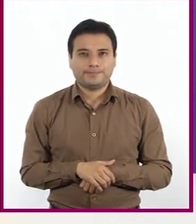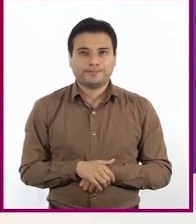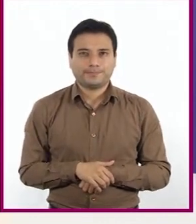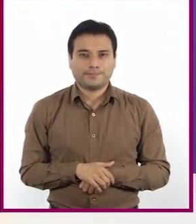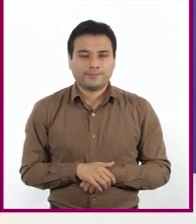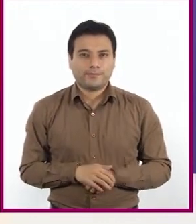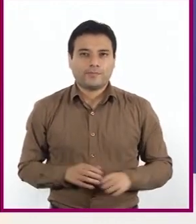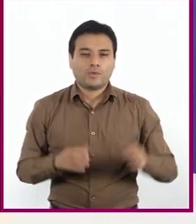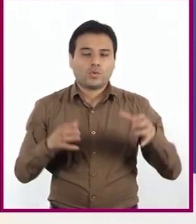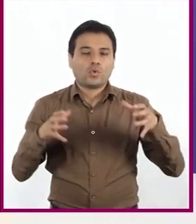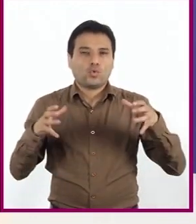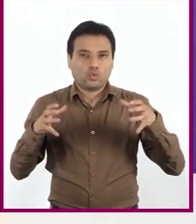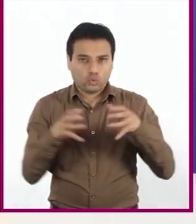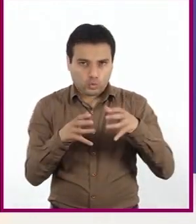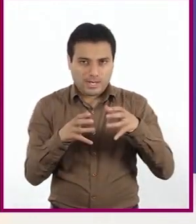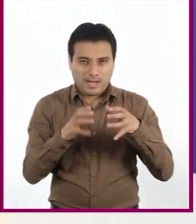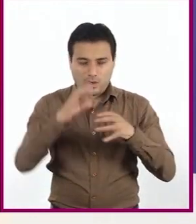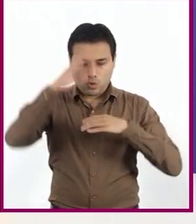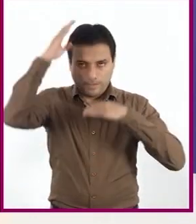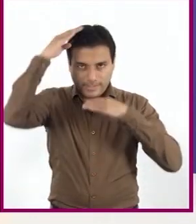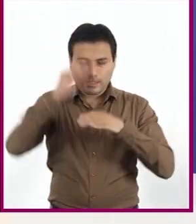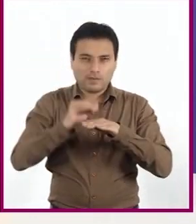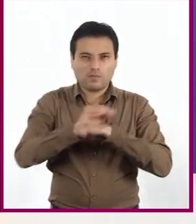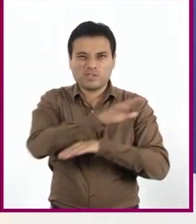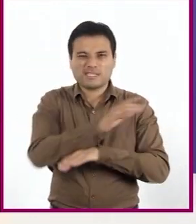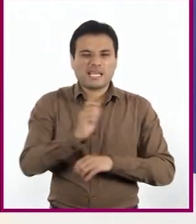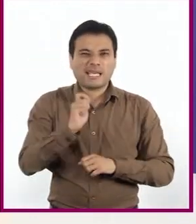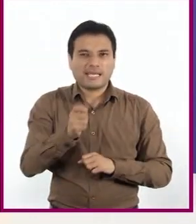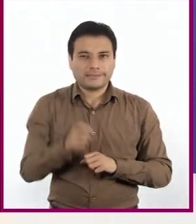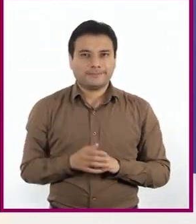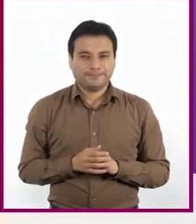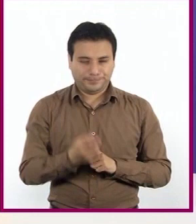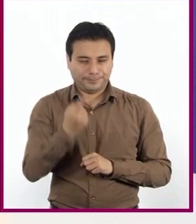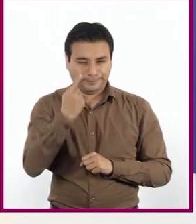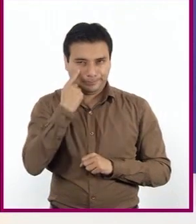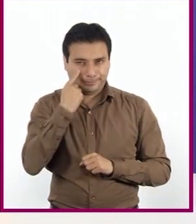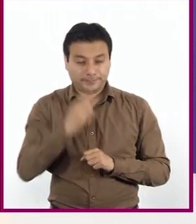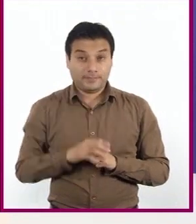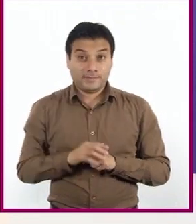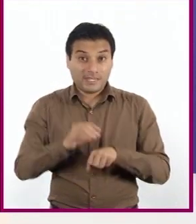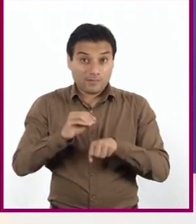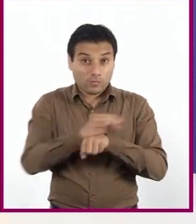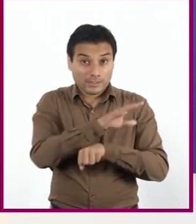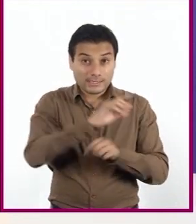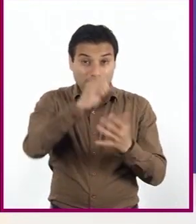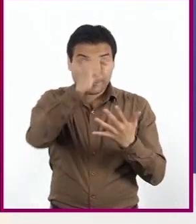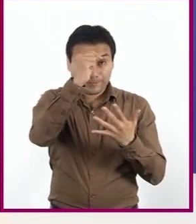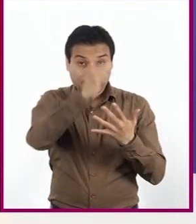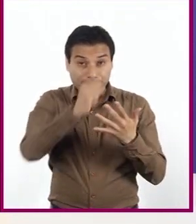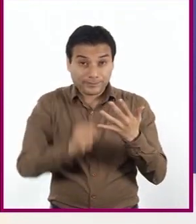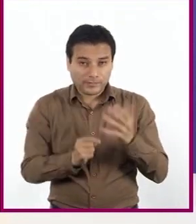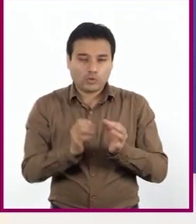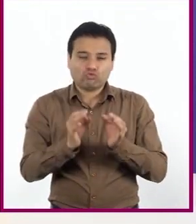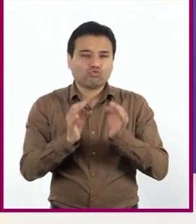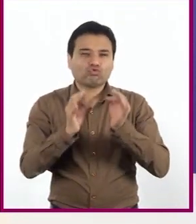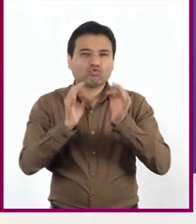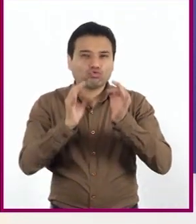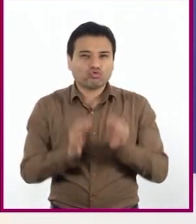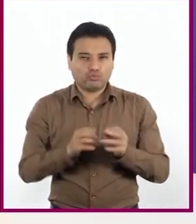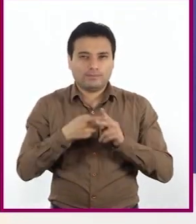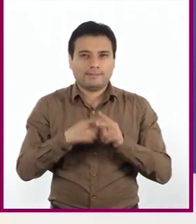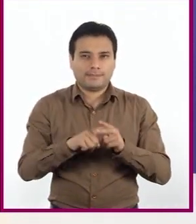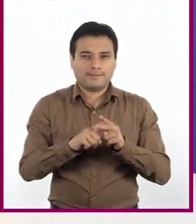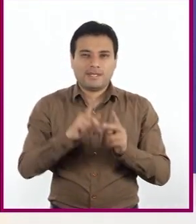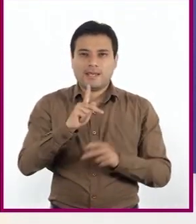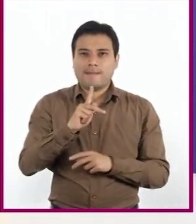cultura olmeca en Mesoamérica, comencemos diciendo que dichas influencias se encuentran desde el periodo preclásico